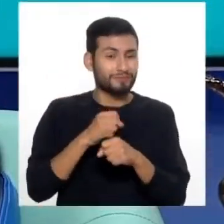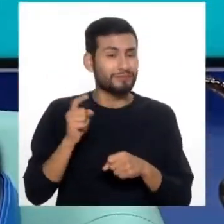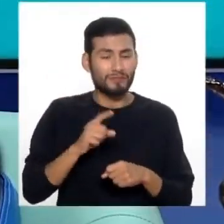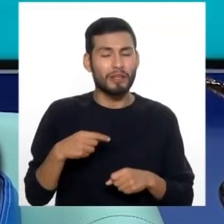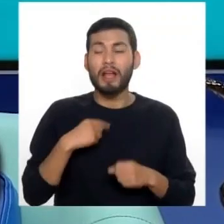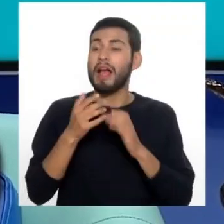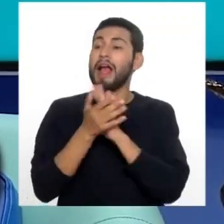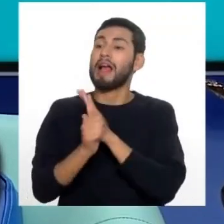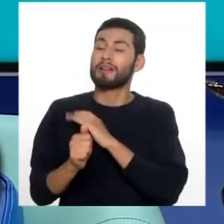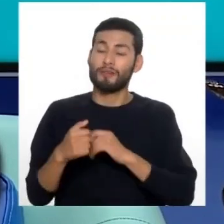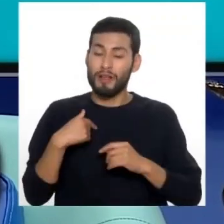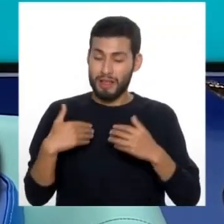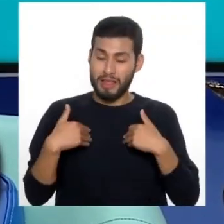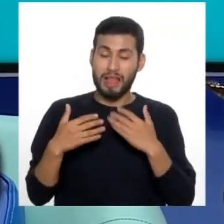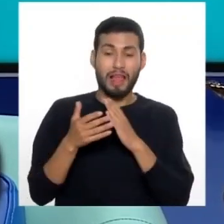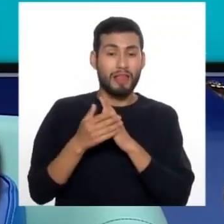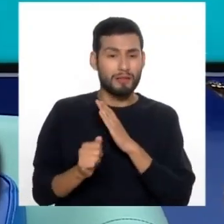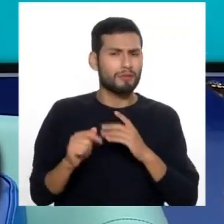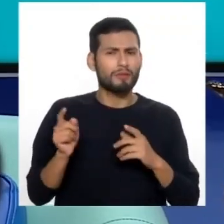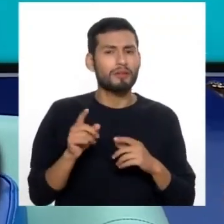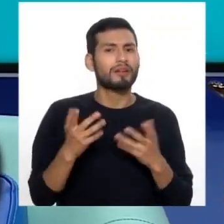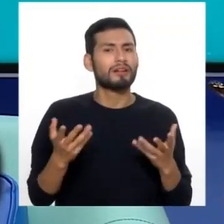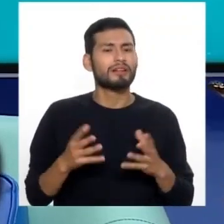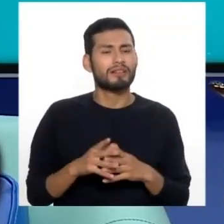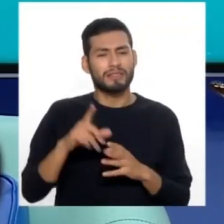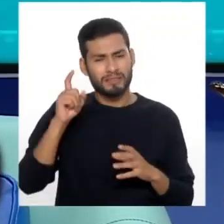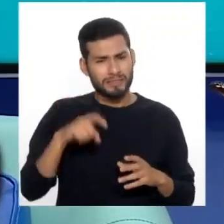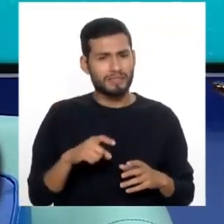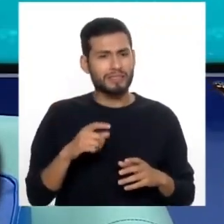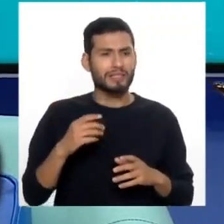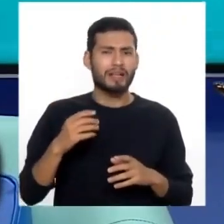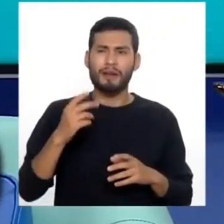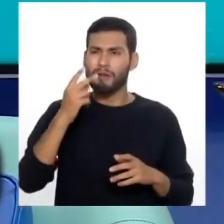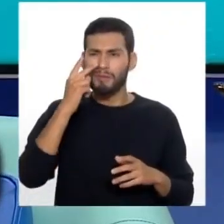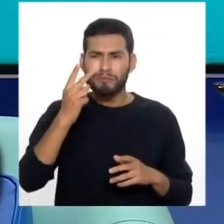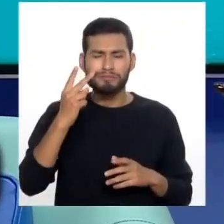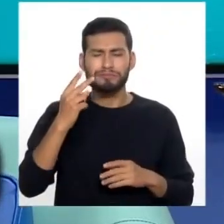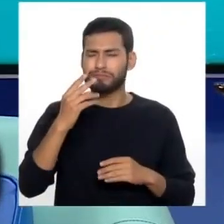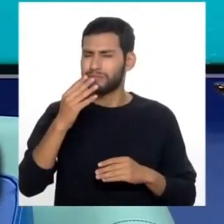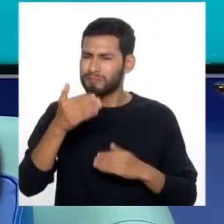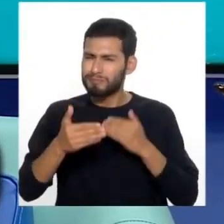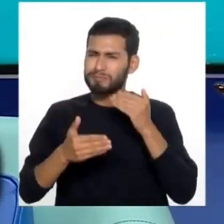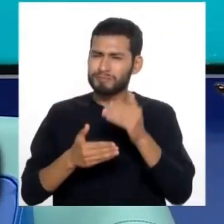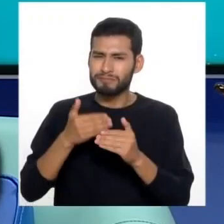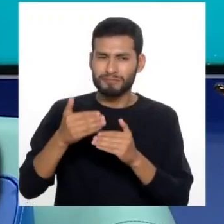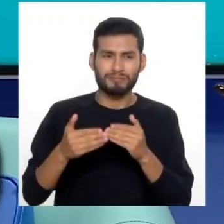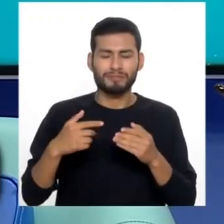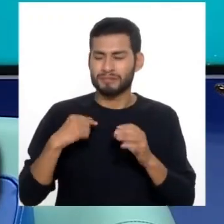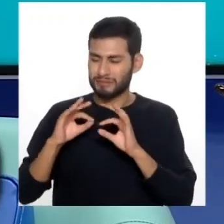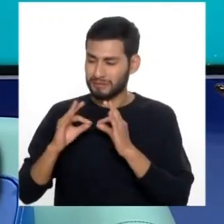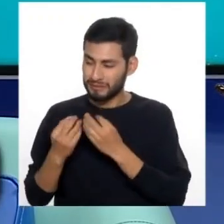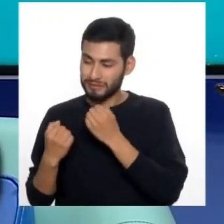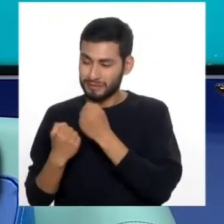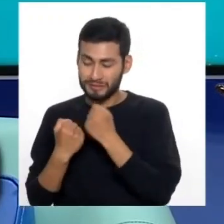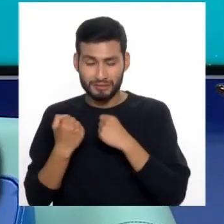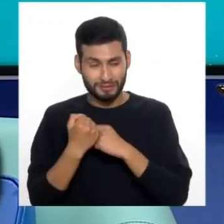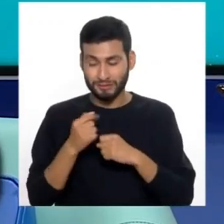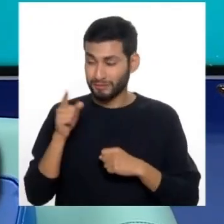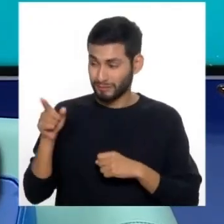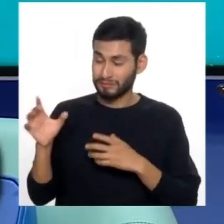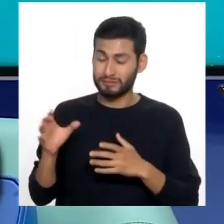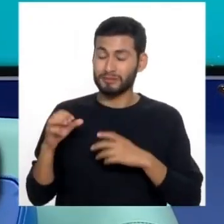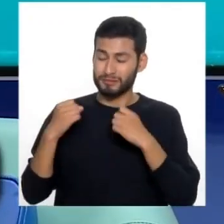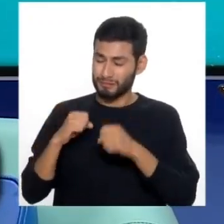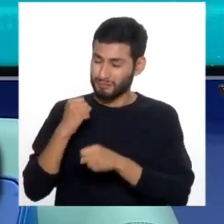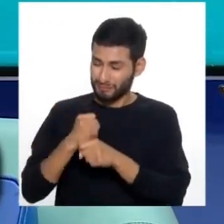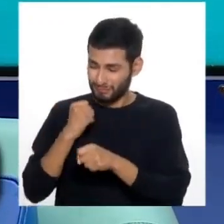el talento y el don que puedas tener, sino que hay que saber mirar hacia adelante, apoyarte en la familia como tú lo has hecho y